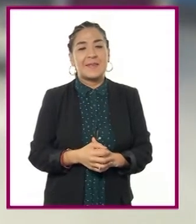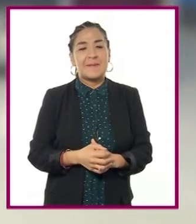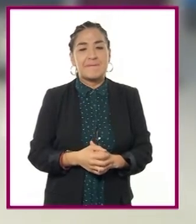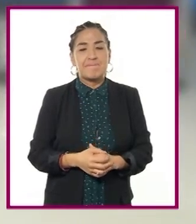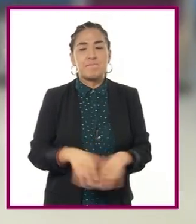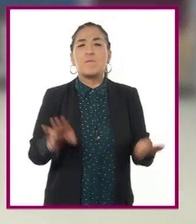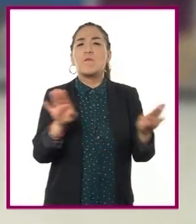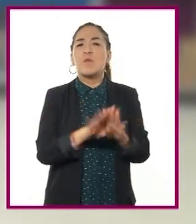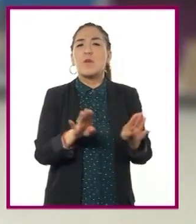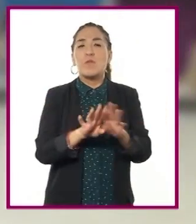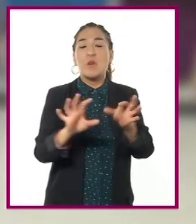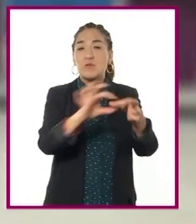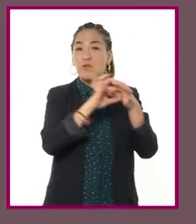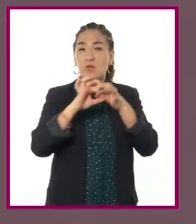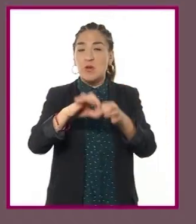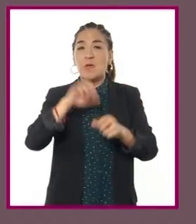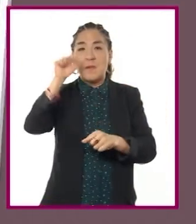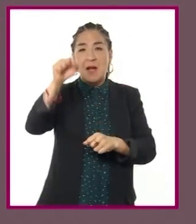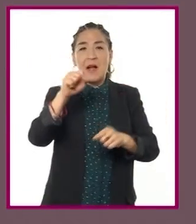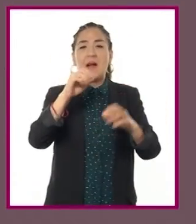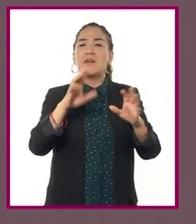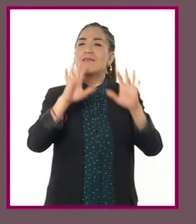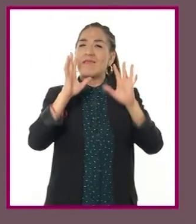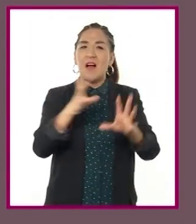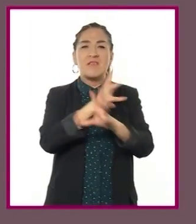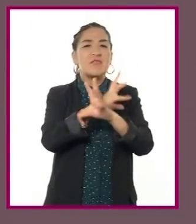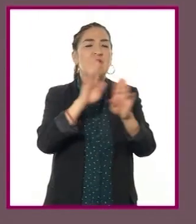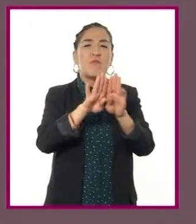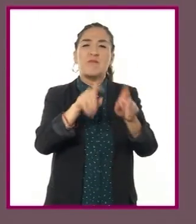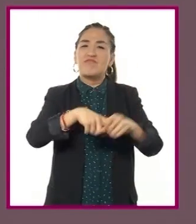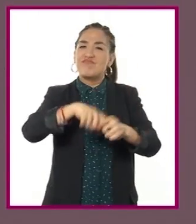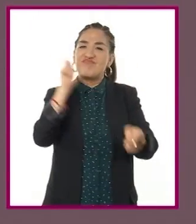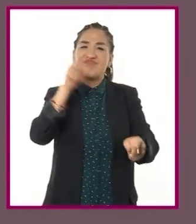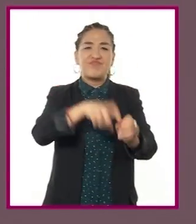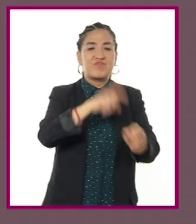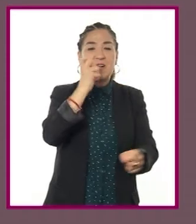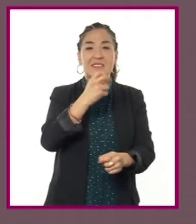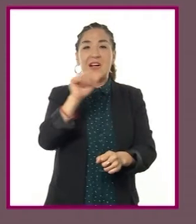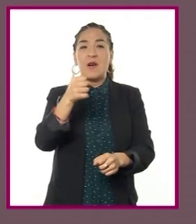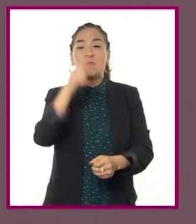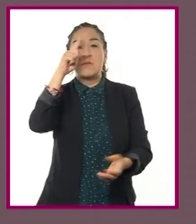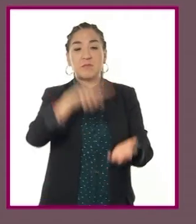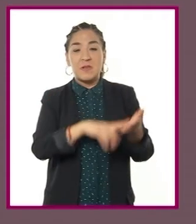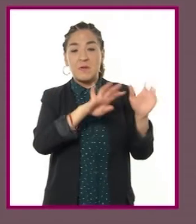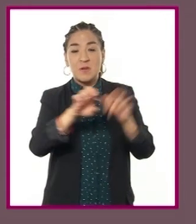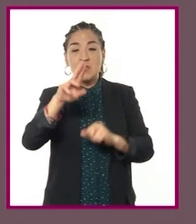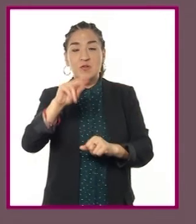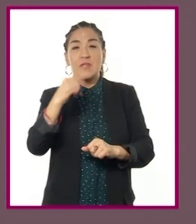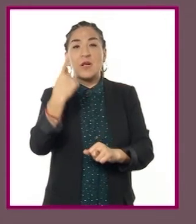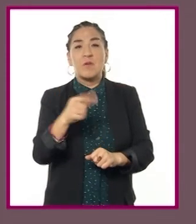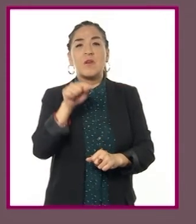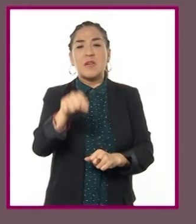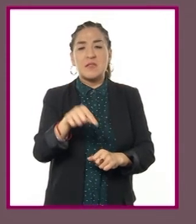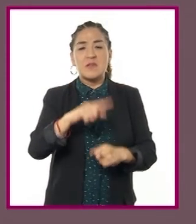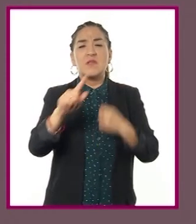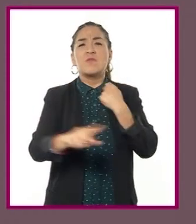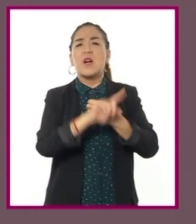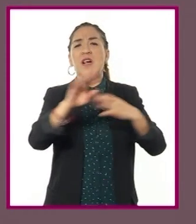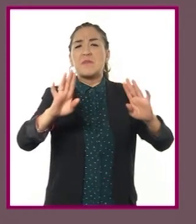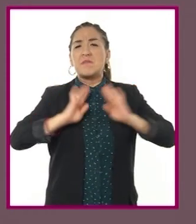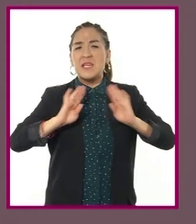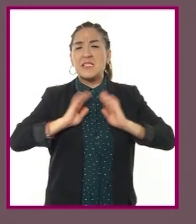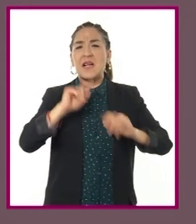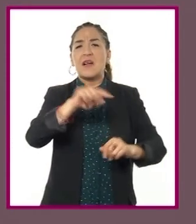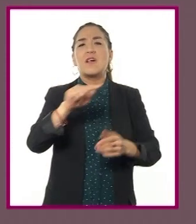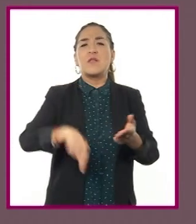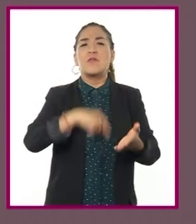La disolución de la Unión Soviética en agosto de 1991, un grupo de militares y políticos que querían